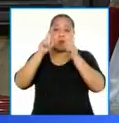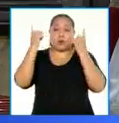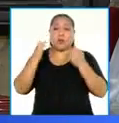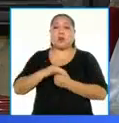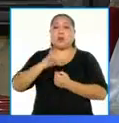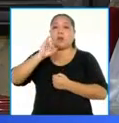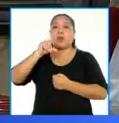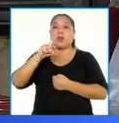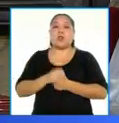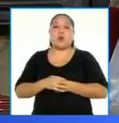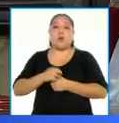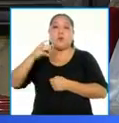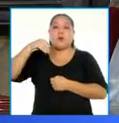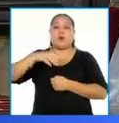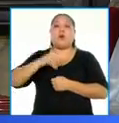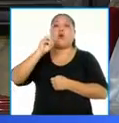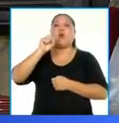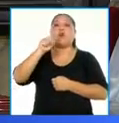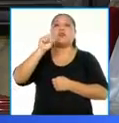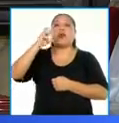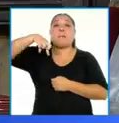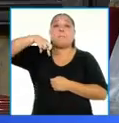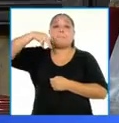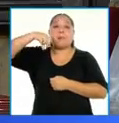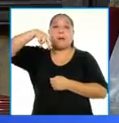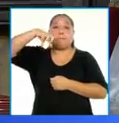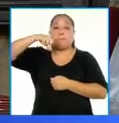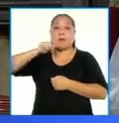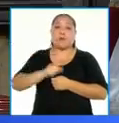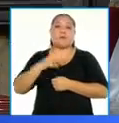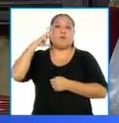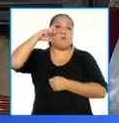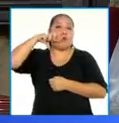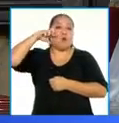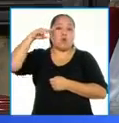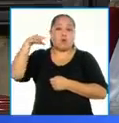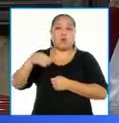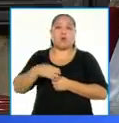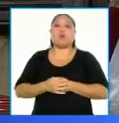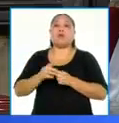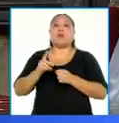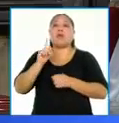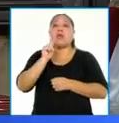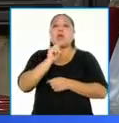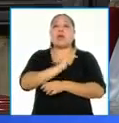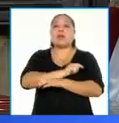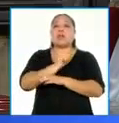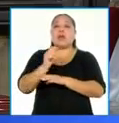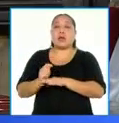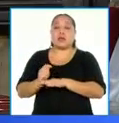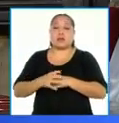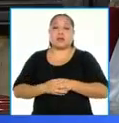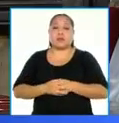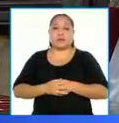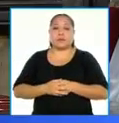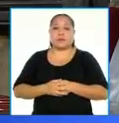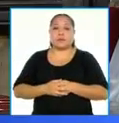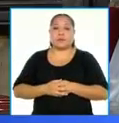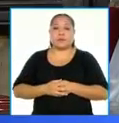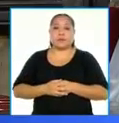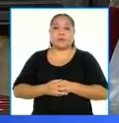Moquegua, Oxapampa en Pasco, Puno en el departamento de Puno y Tacna en el departamento de